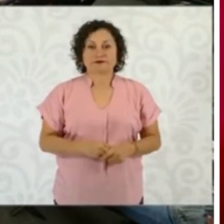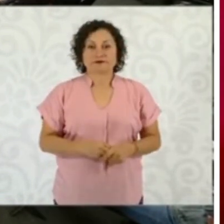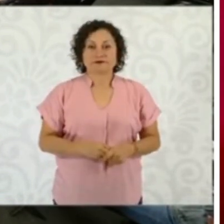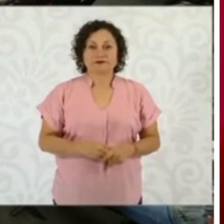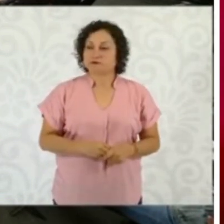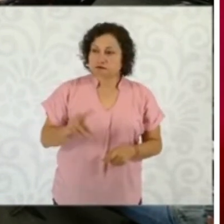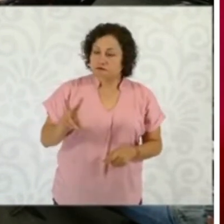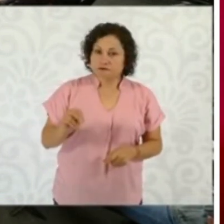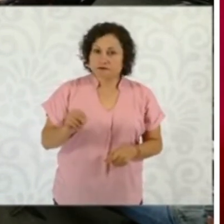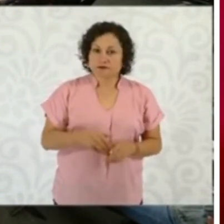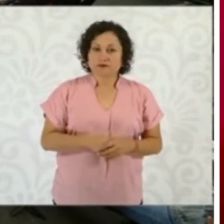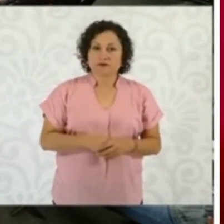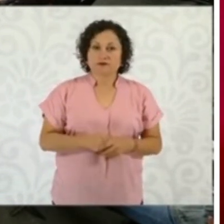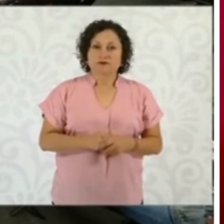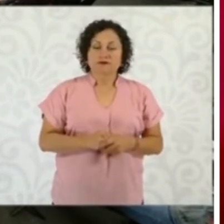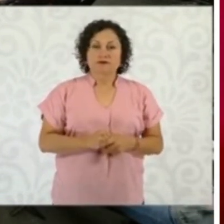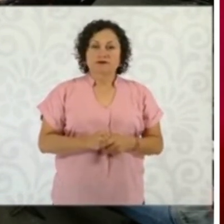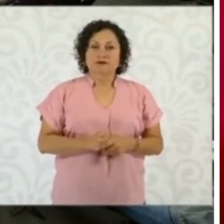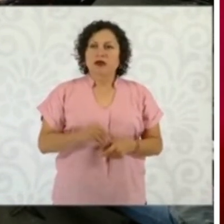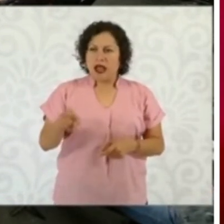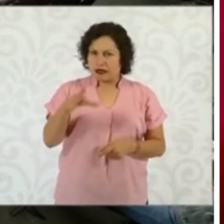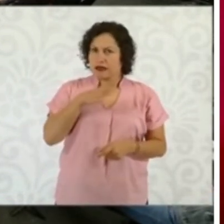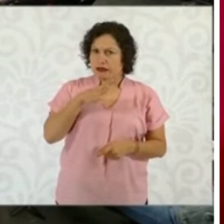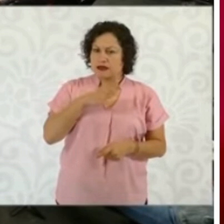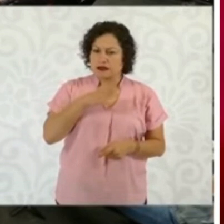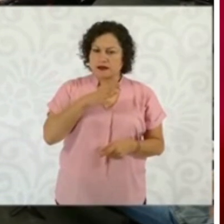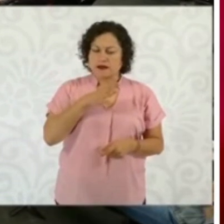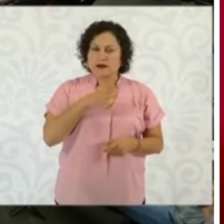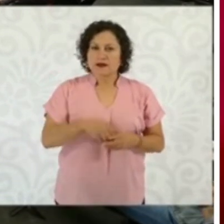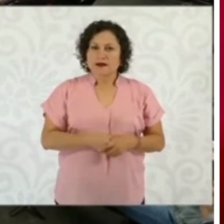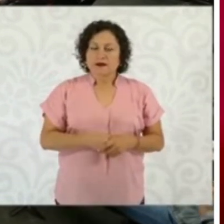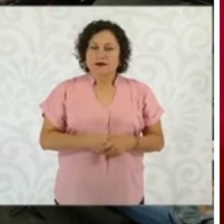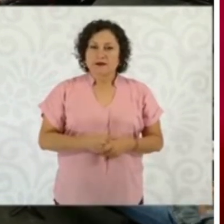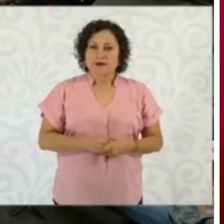¿No? ¿Lo tiene aquí Héctor seguro? Se lo acabo de pasar. Bueno.